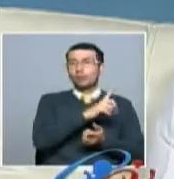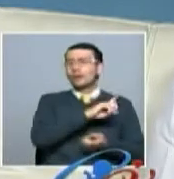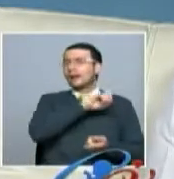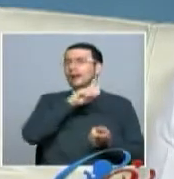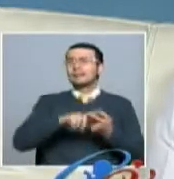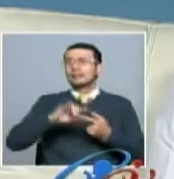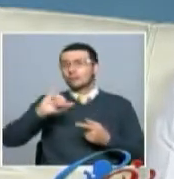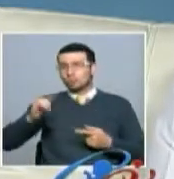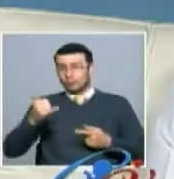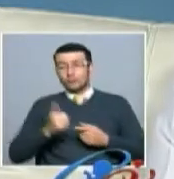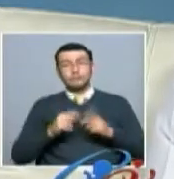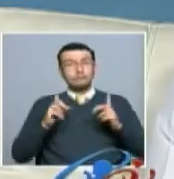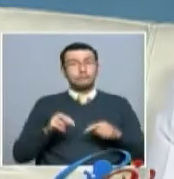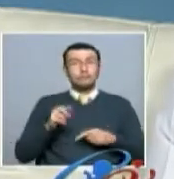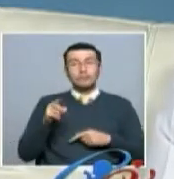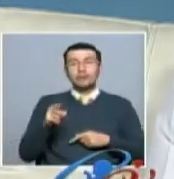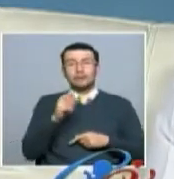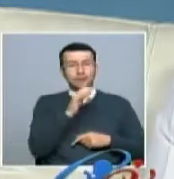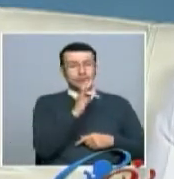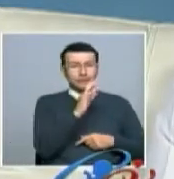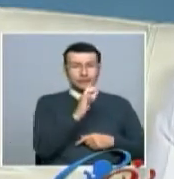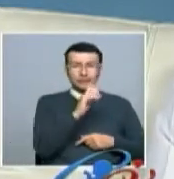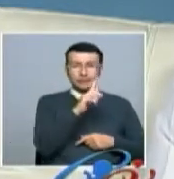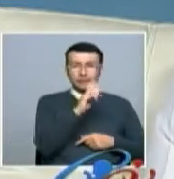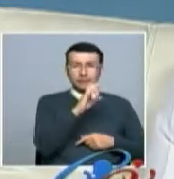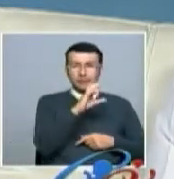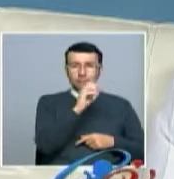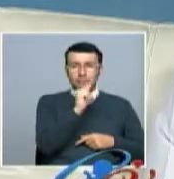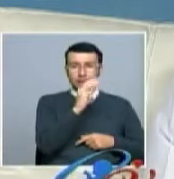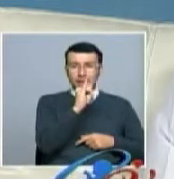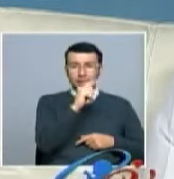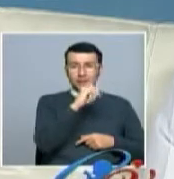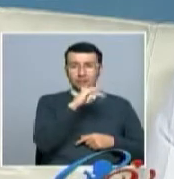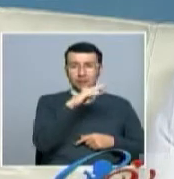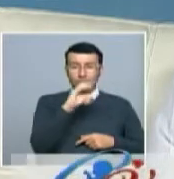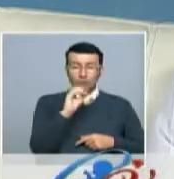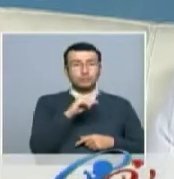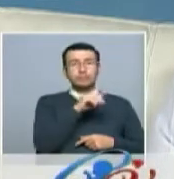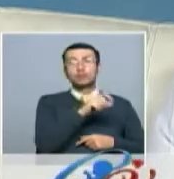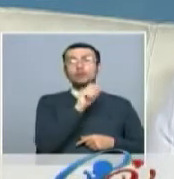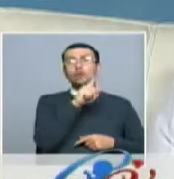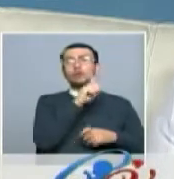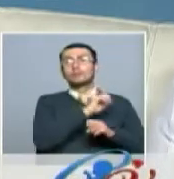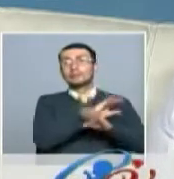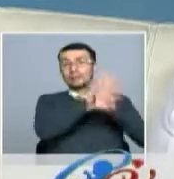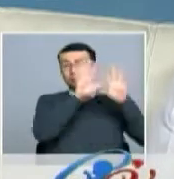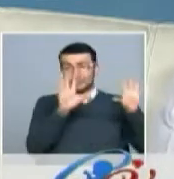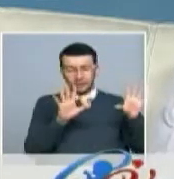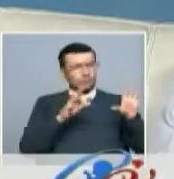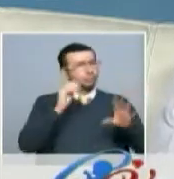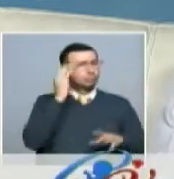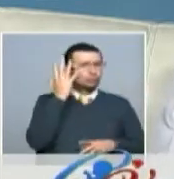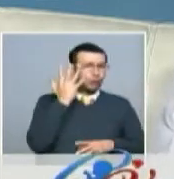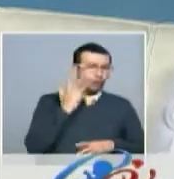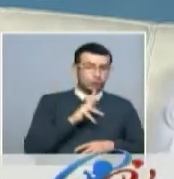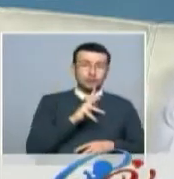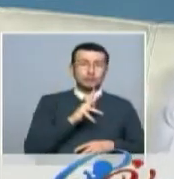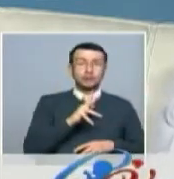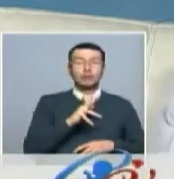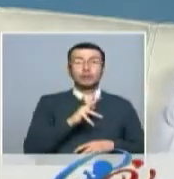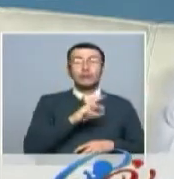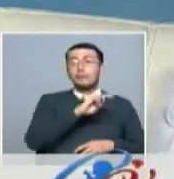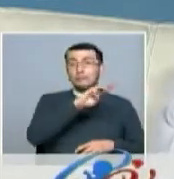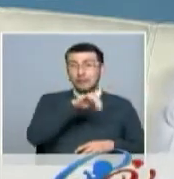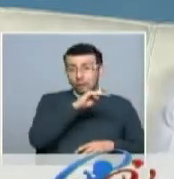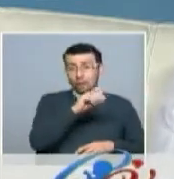y en Telepacífico. Ustedes nos pueden ver a las 11 de la mañana, todos los días, los jueves es a las 11,